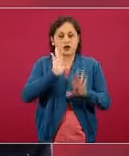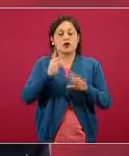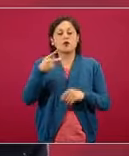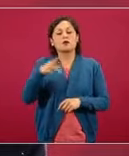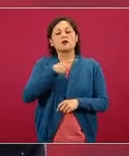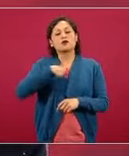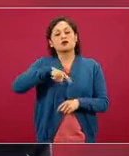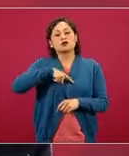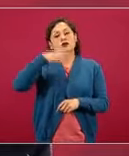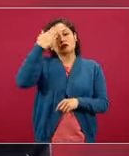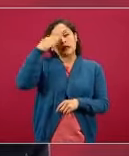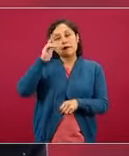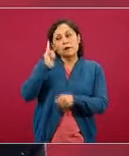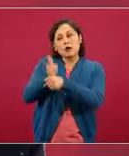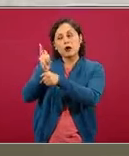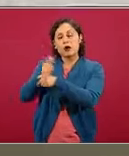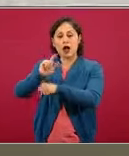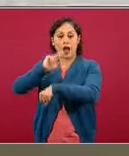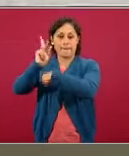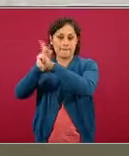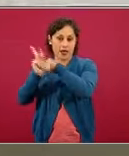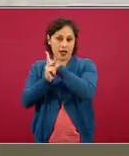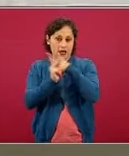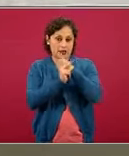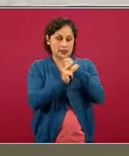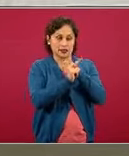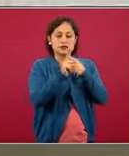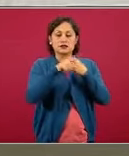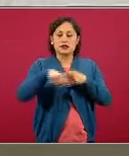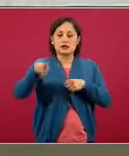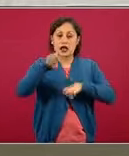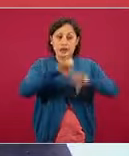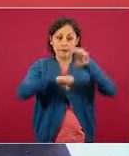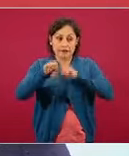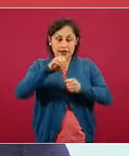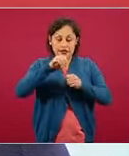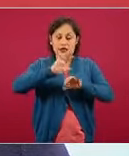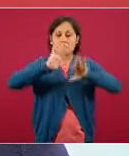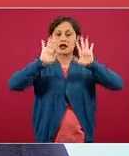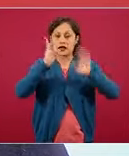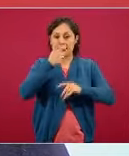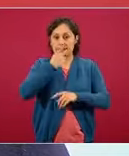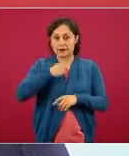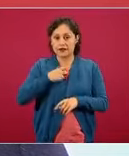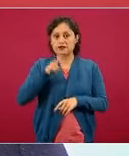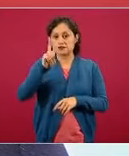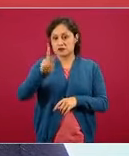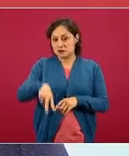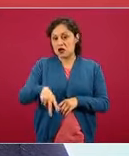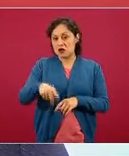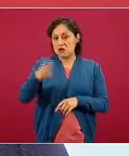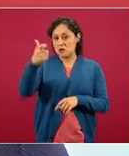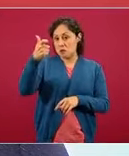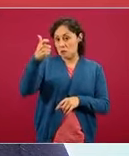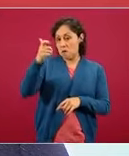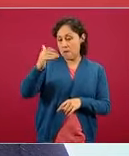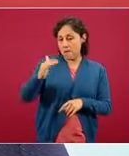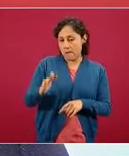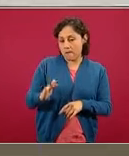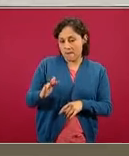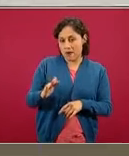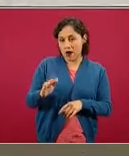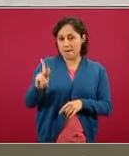experiencia en otros países y por lo que en su momento registran los proveedores es que sí es un costo bastante menor que las